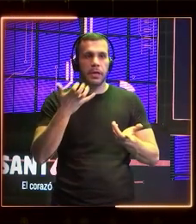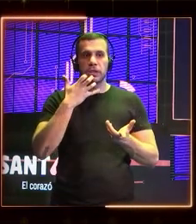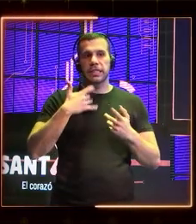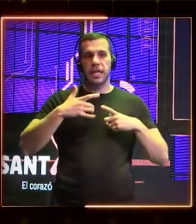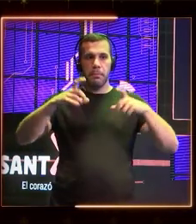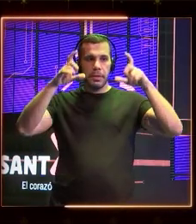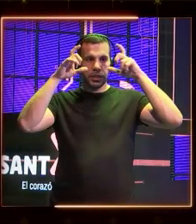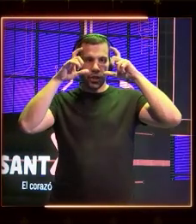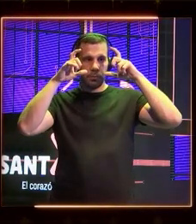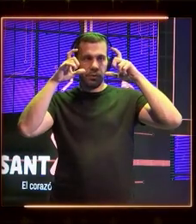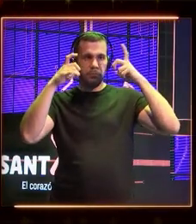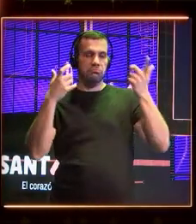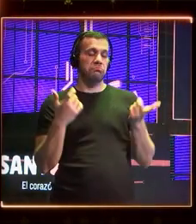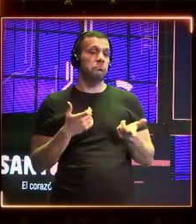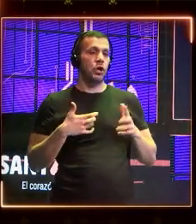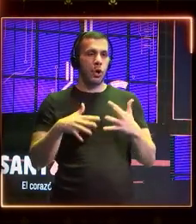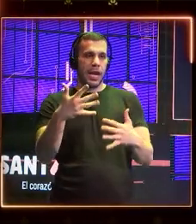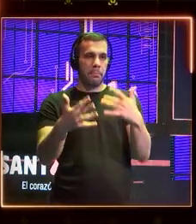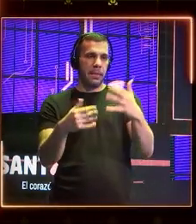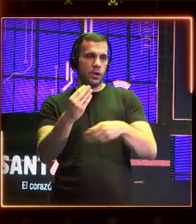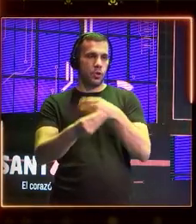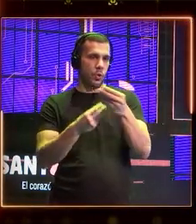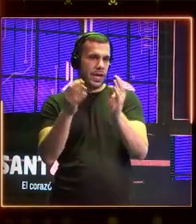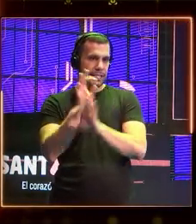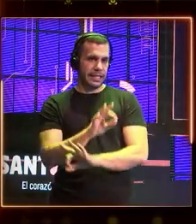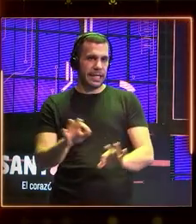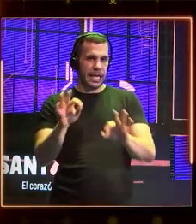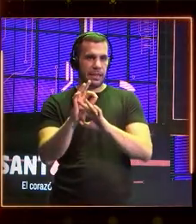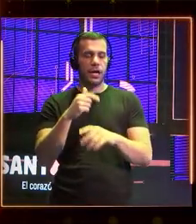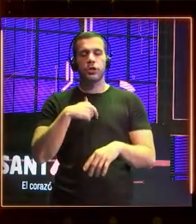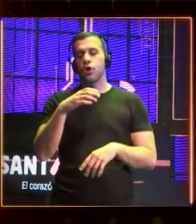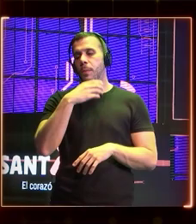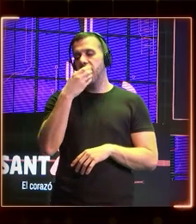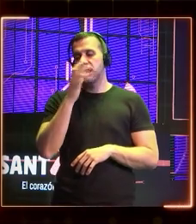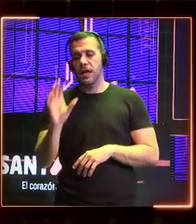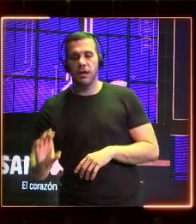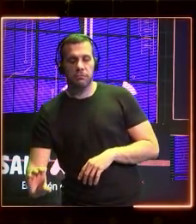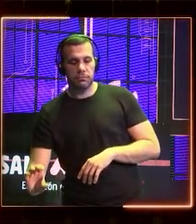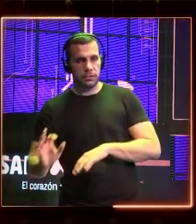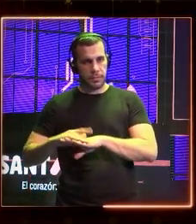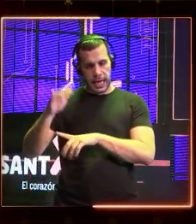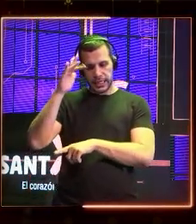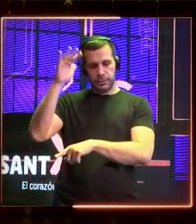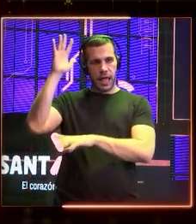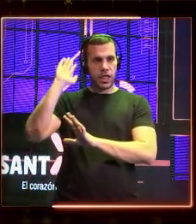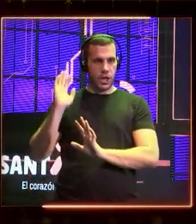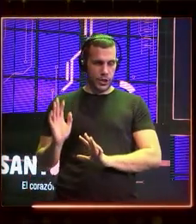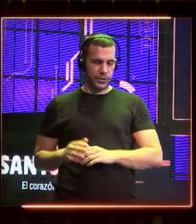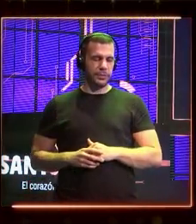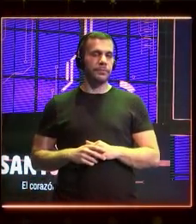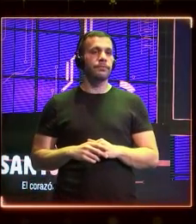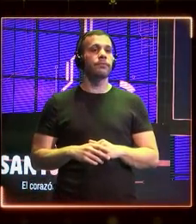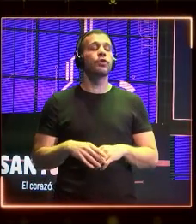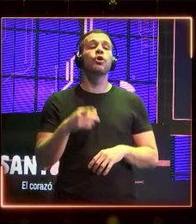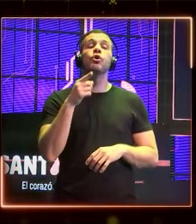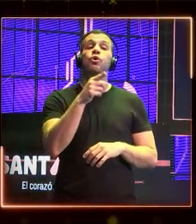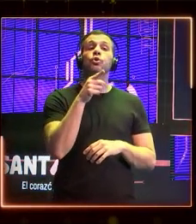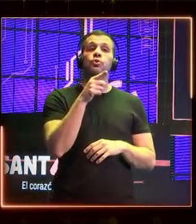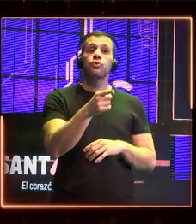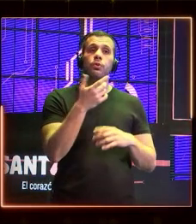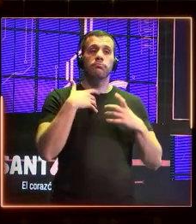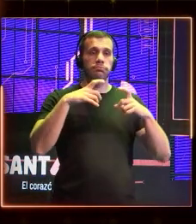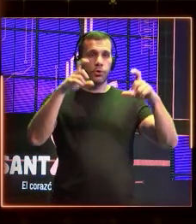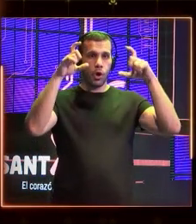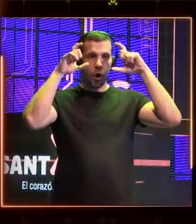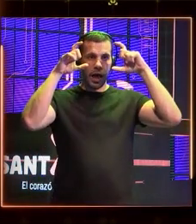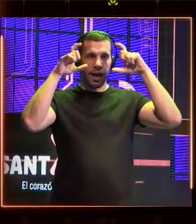Pro no hace nada con las manos voy a dejar la manzana por aquí que me viene bien de inspiración pero cuando tú estás con las gafas todo